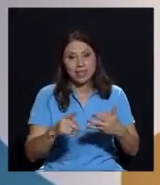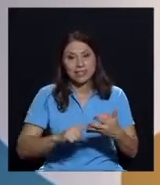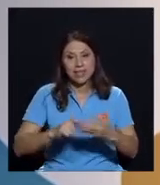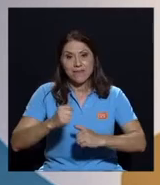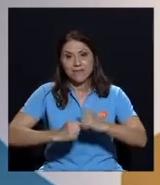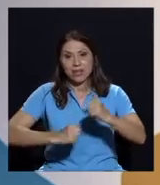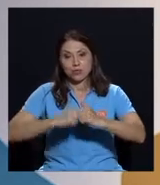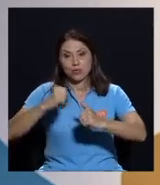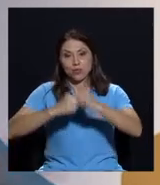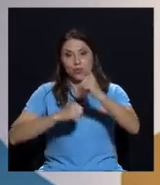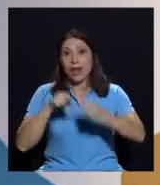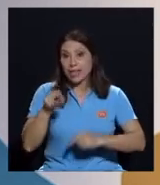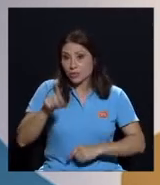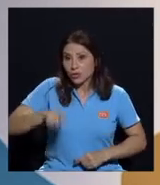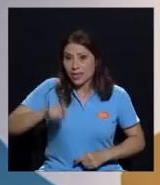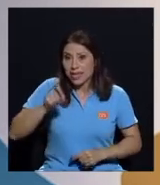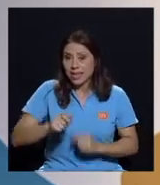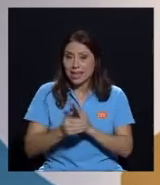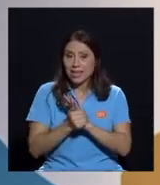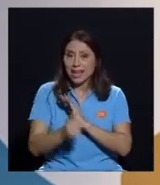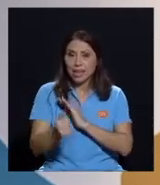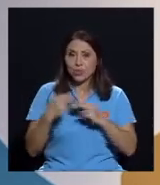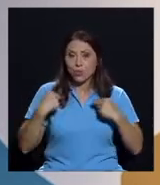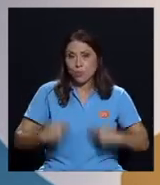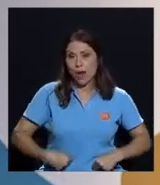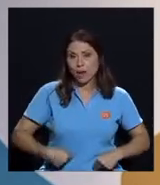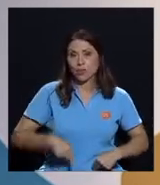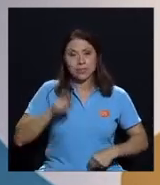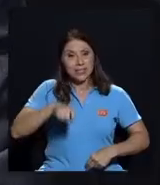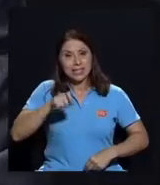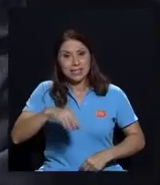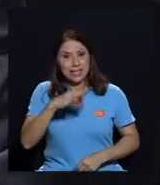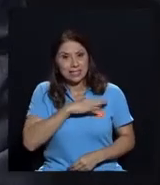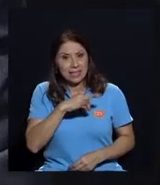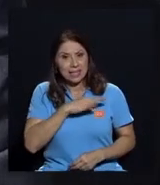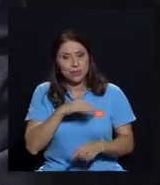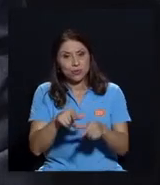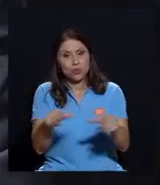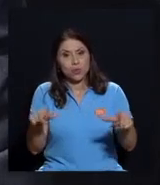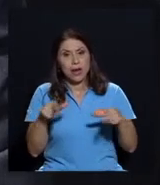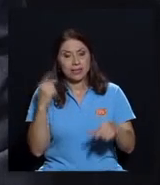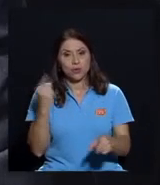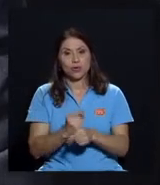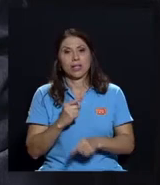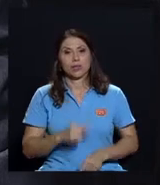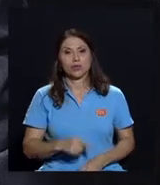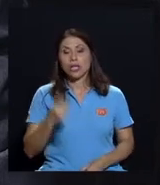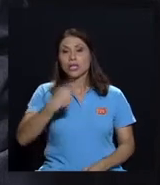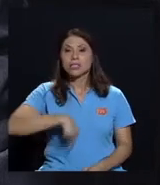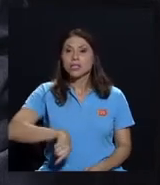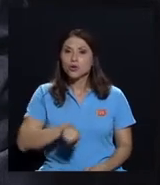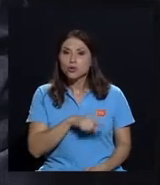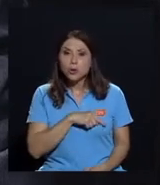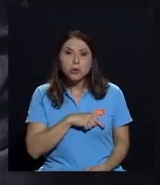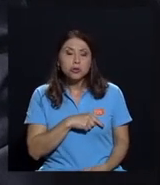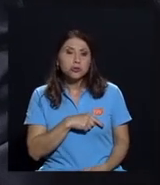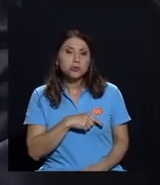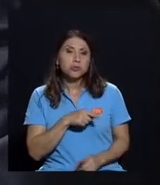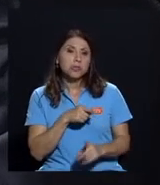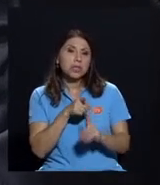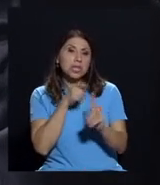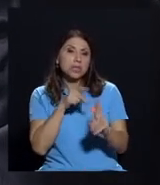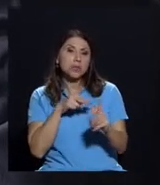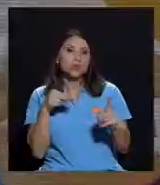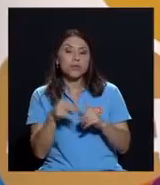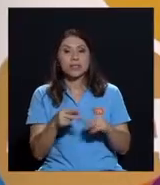requiere talento humano y requiere los incentivos puestos en los lugares correctos si nosotros simplemente entramos a ver esta discusión desde una punto de